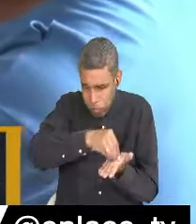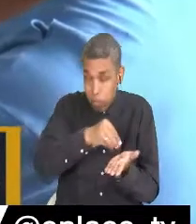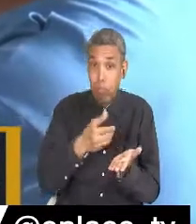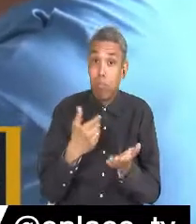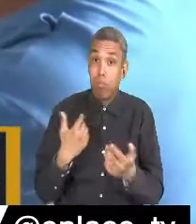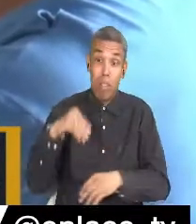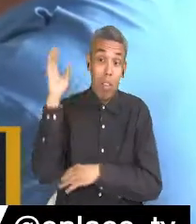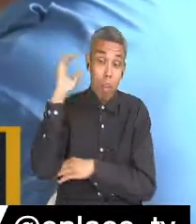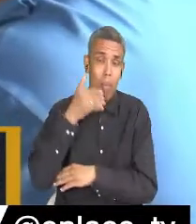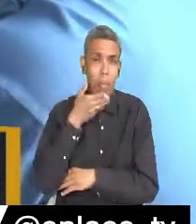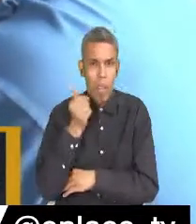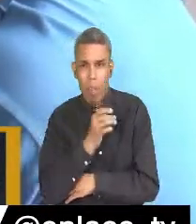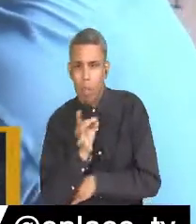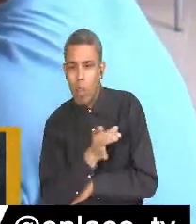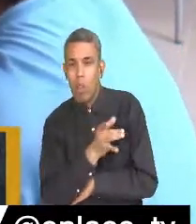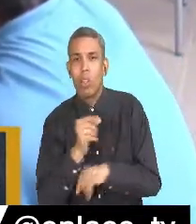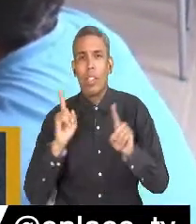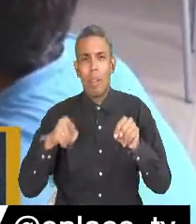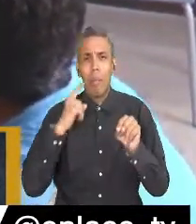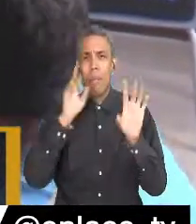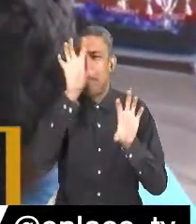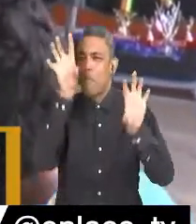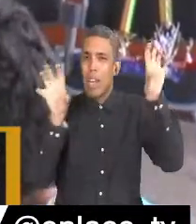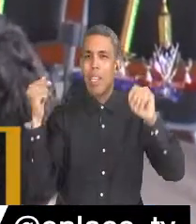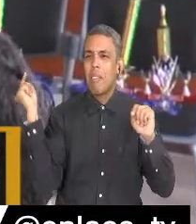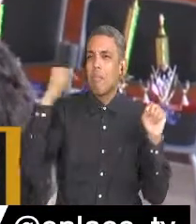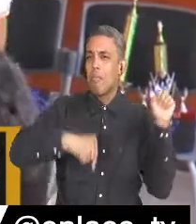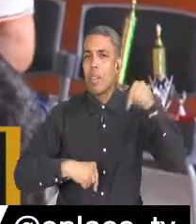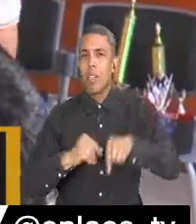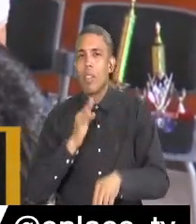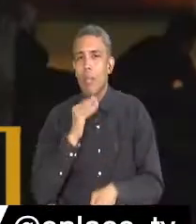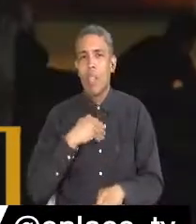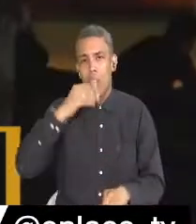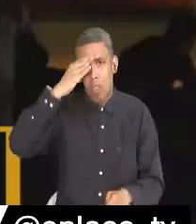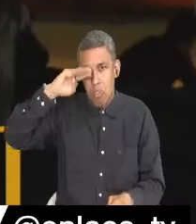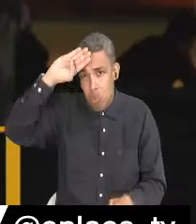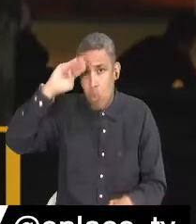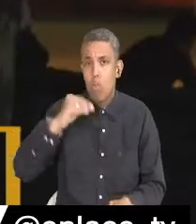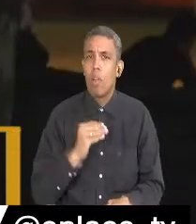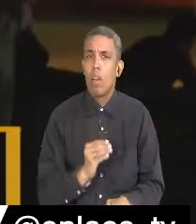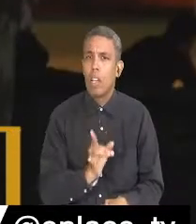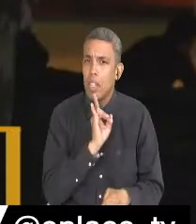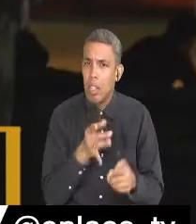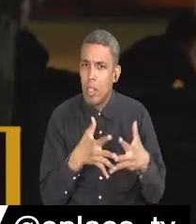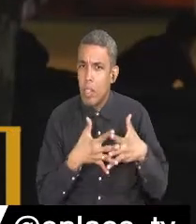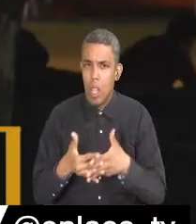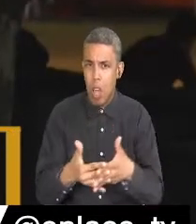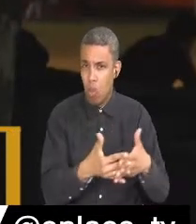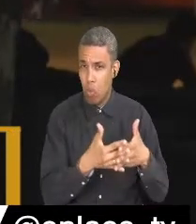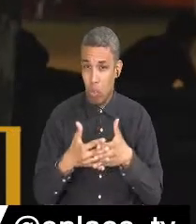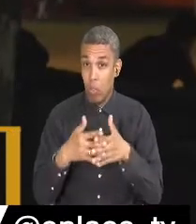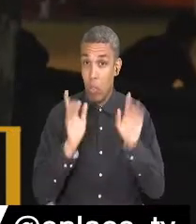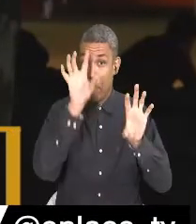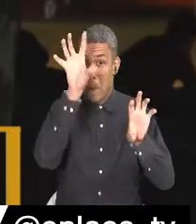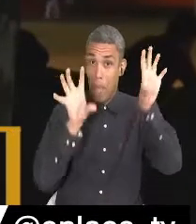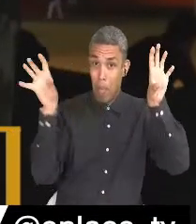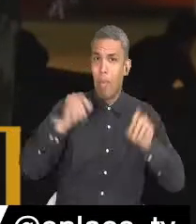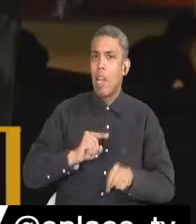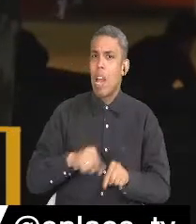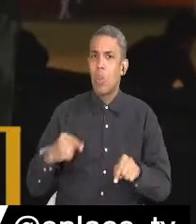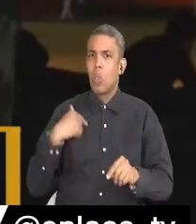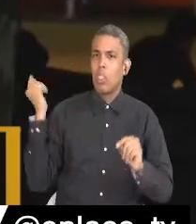de Estados Unidos. Y tenemos el nivel es fuertísimo porque vienen maestros nacionales, maestros internacionales y vienen lo